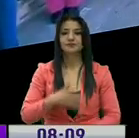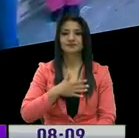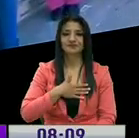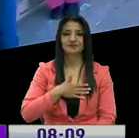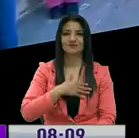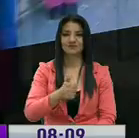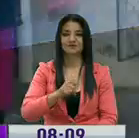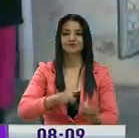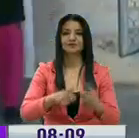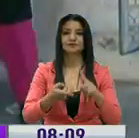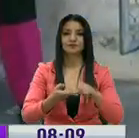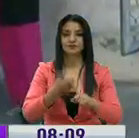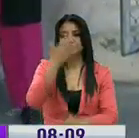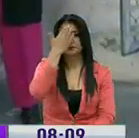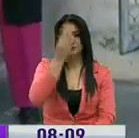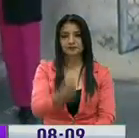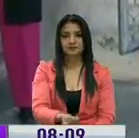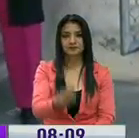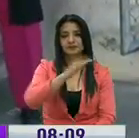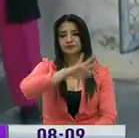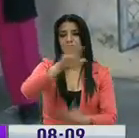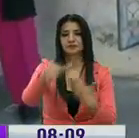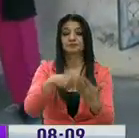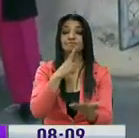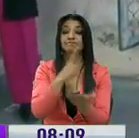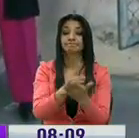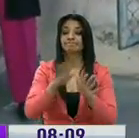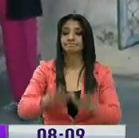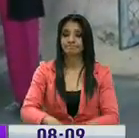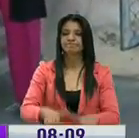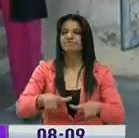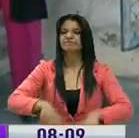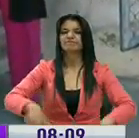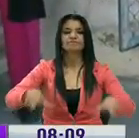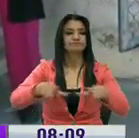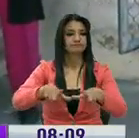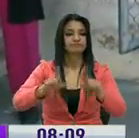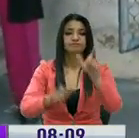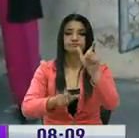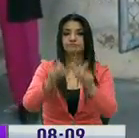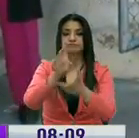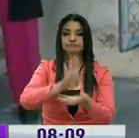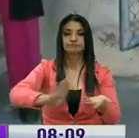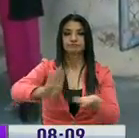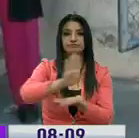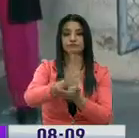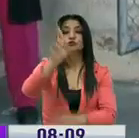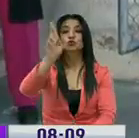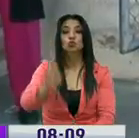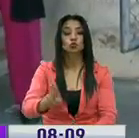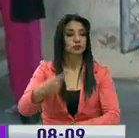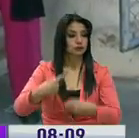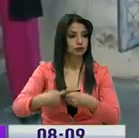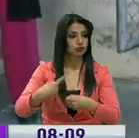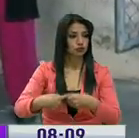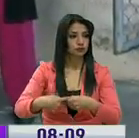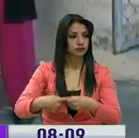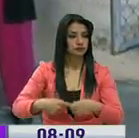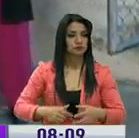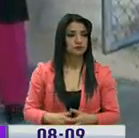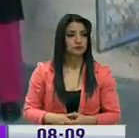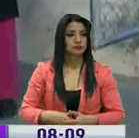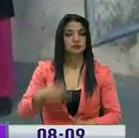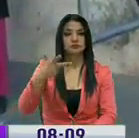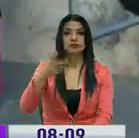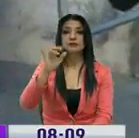Robert, amigos televidentes, buenos días para todos. Así es, Robert, nosotros ya nos encontramos con los moradores de aquí del sur de la capital, en este que es del sector